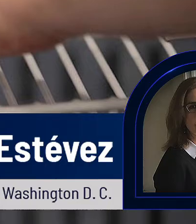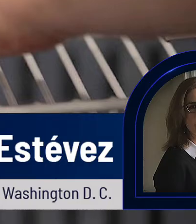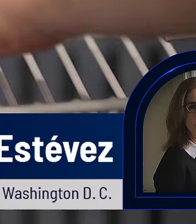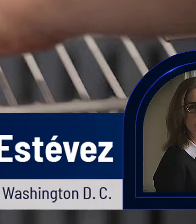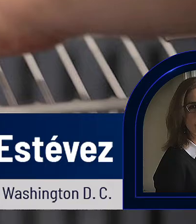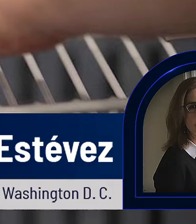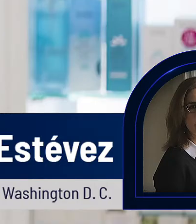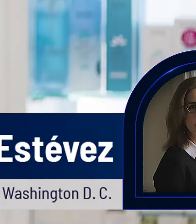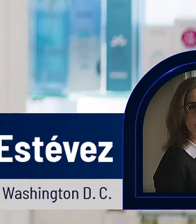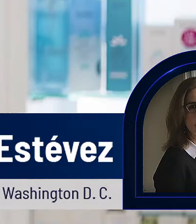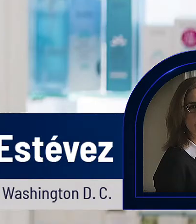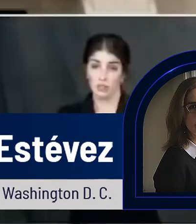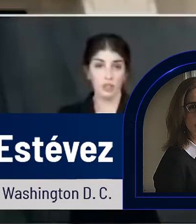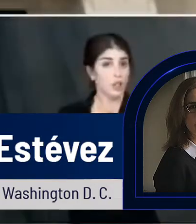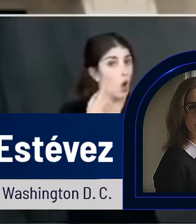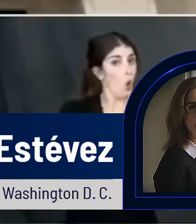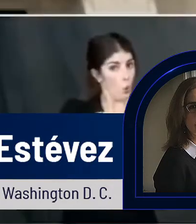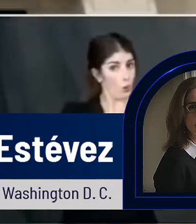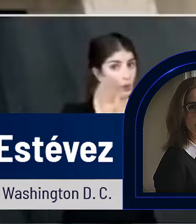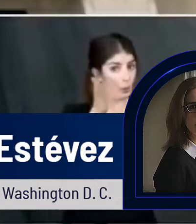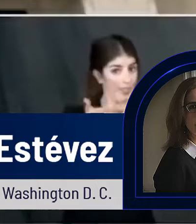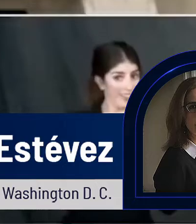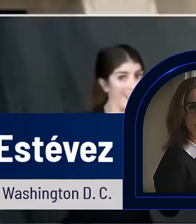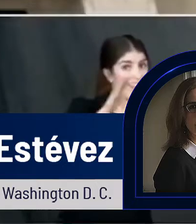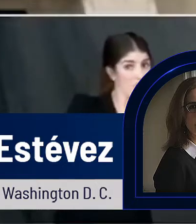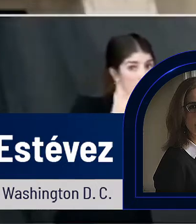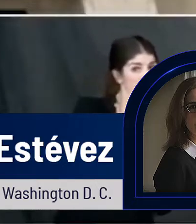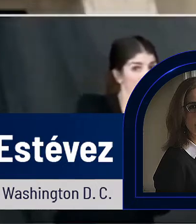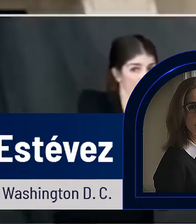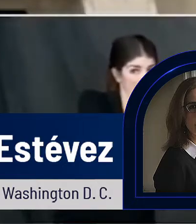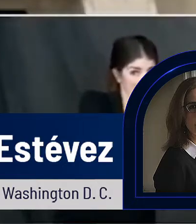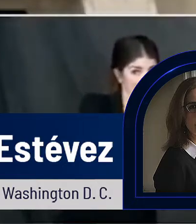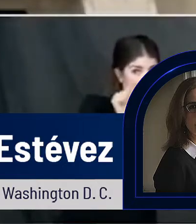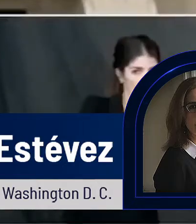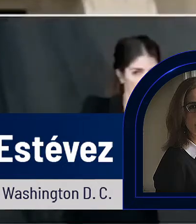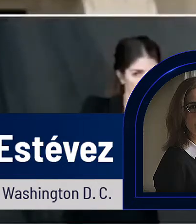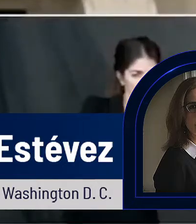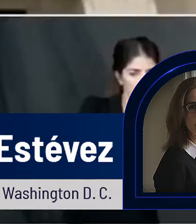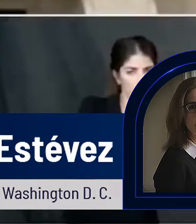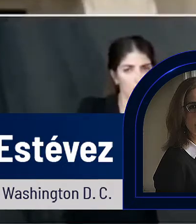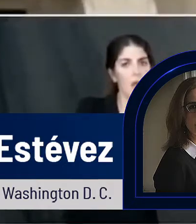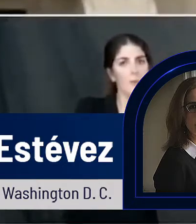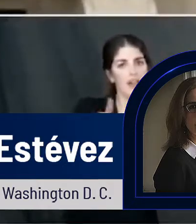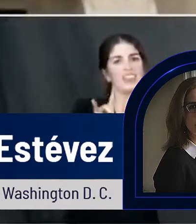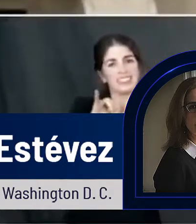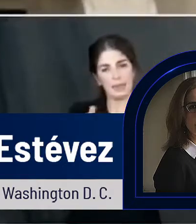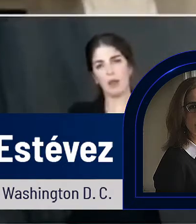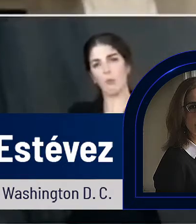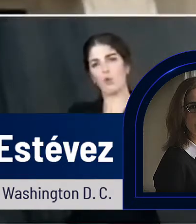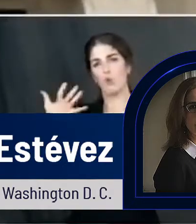pandemia. Hay que recordar al señor Trump que